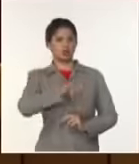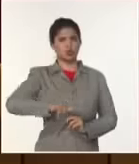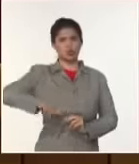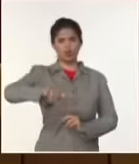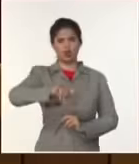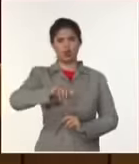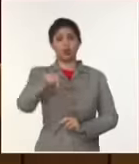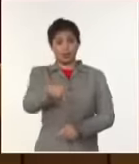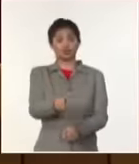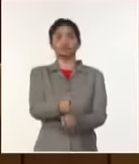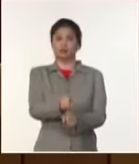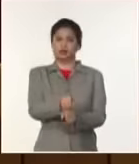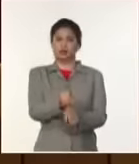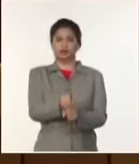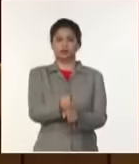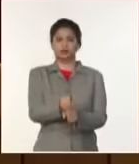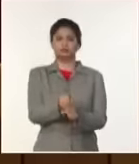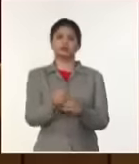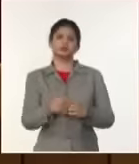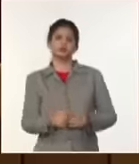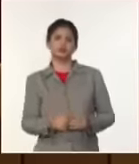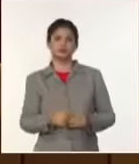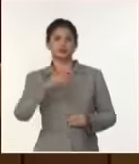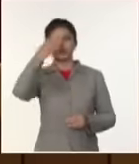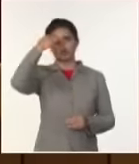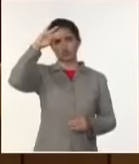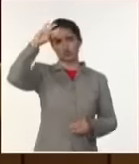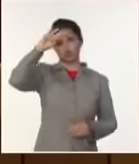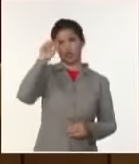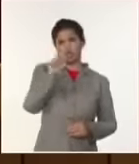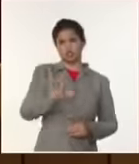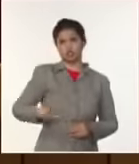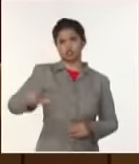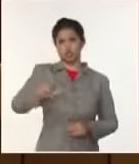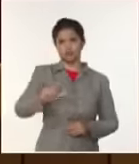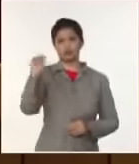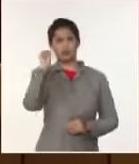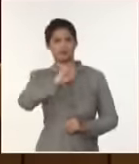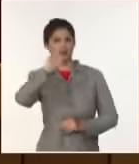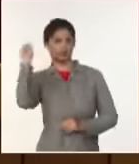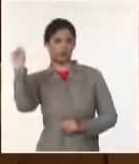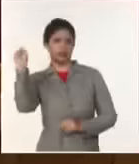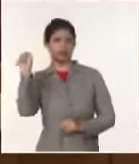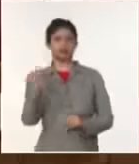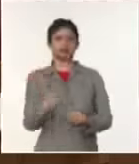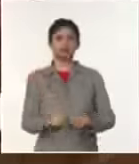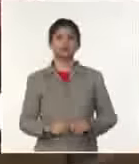trabajamos. Patria o muerte, socialismo o muerte, venceremos.